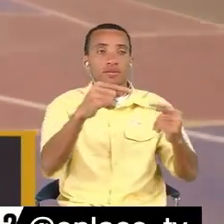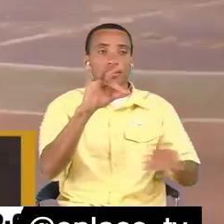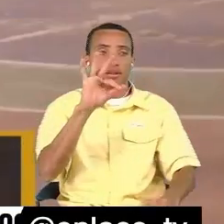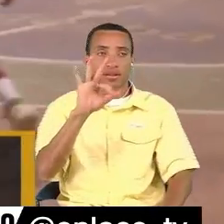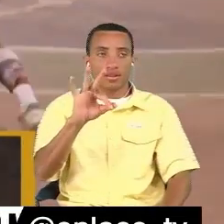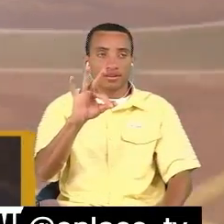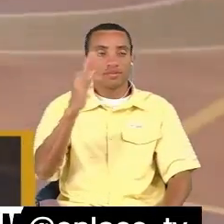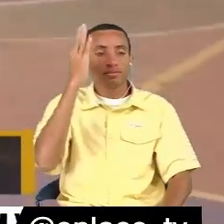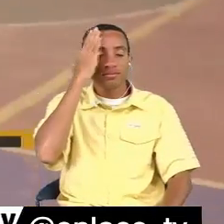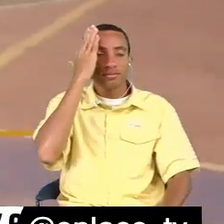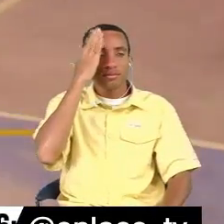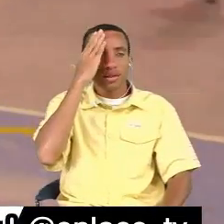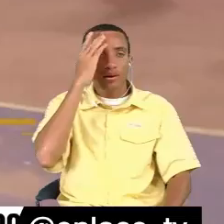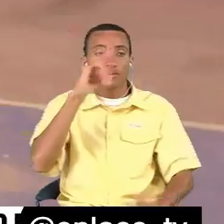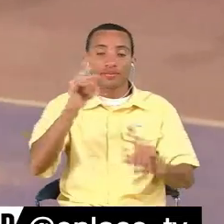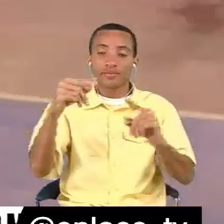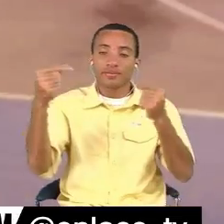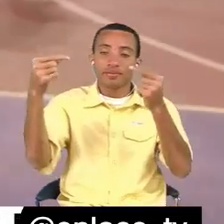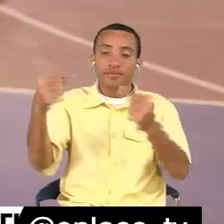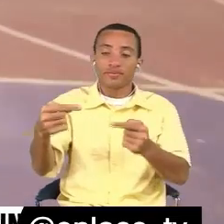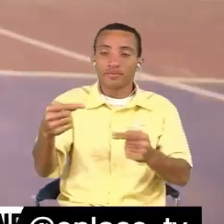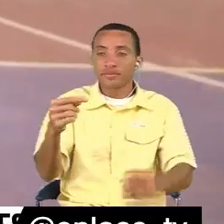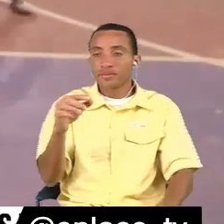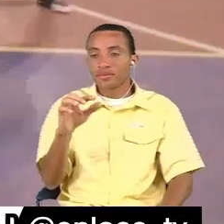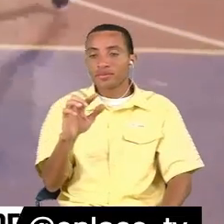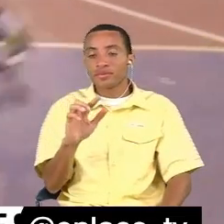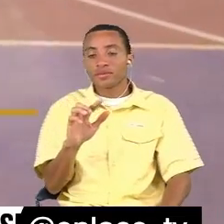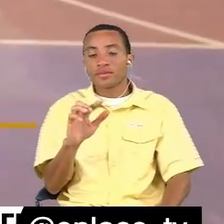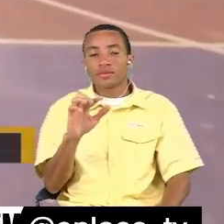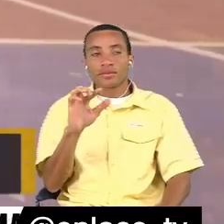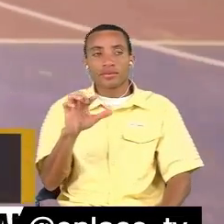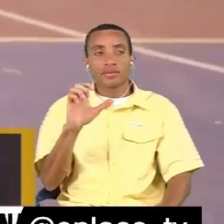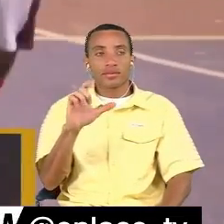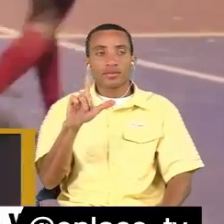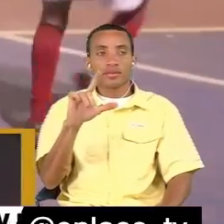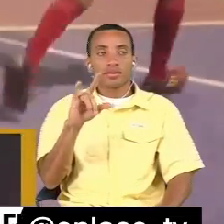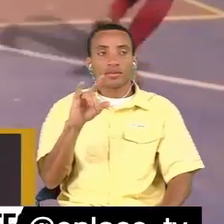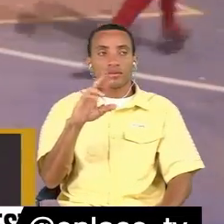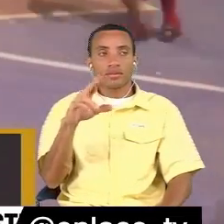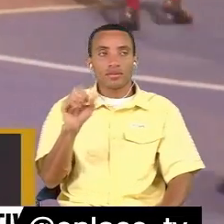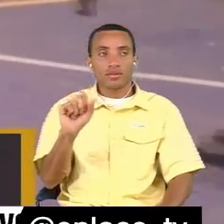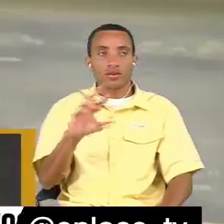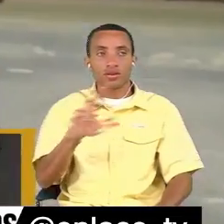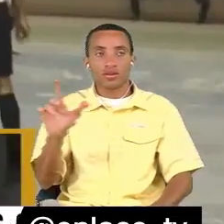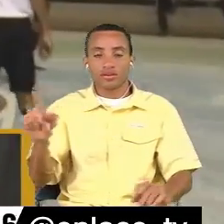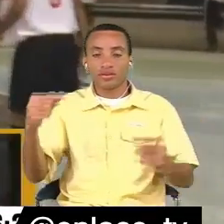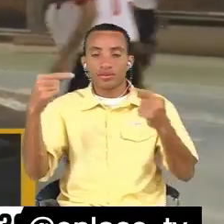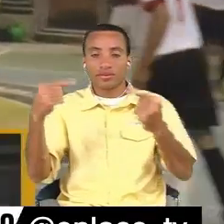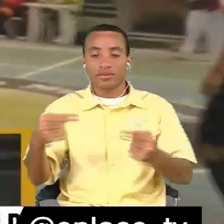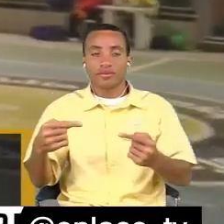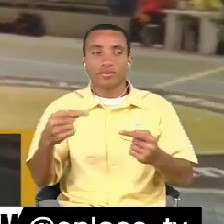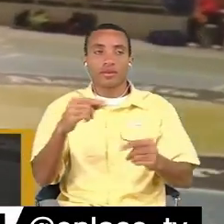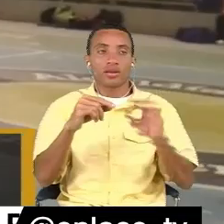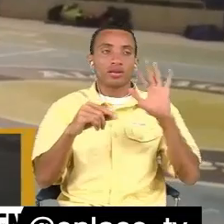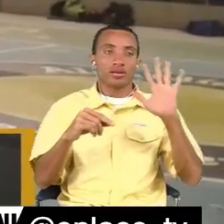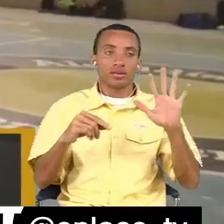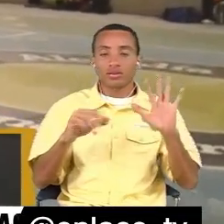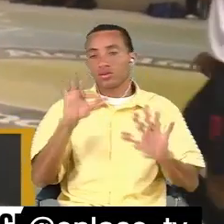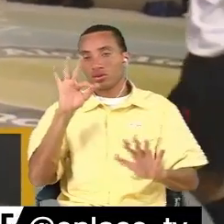9ª jornada del torneo en homenaje a Pelusa. San Pedro triunfó 5-3 frente a Balón de Oro y Petro